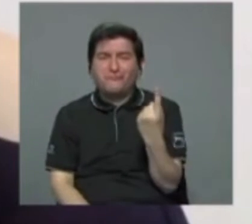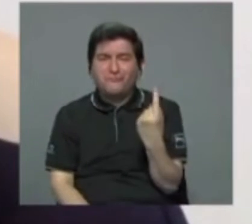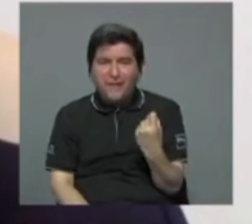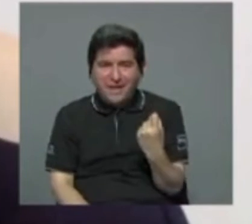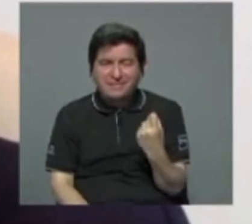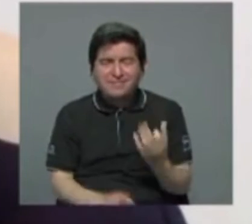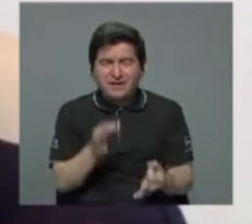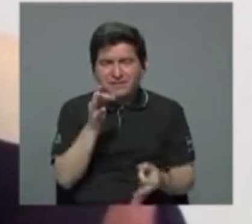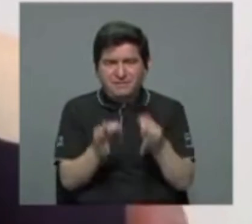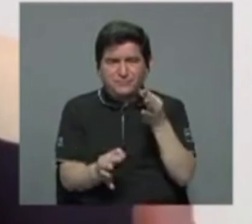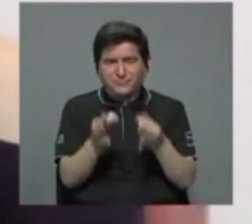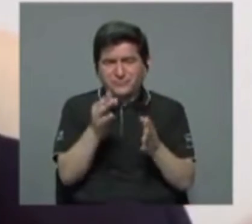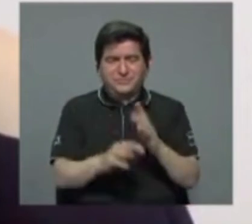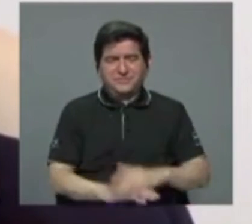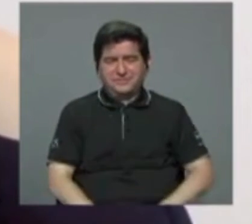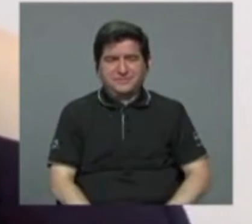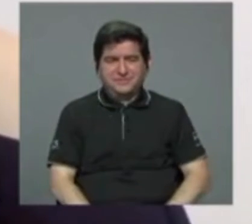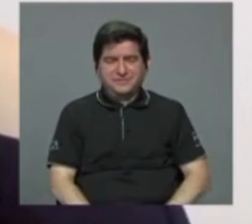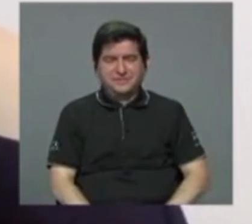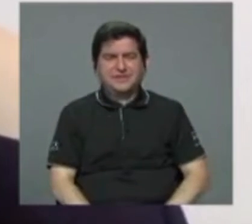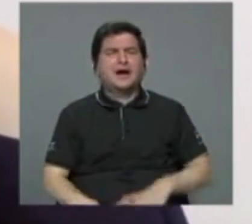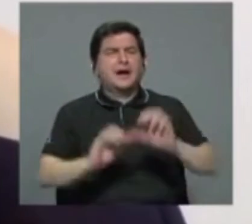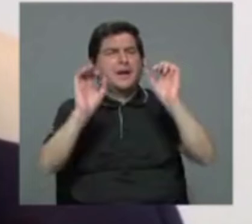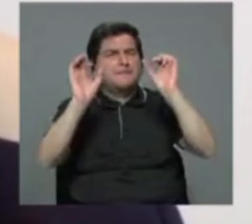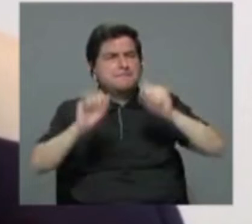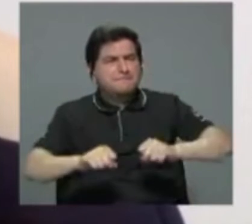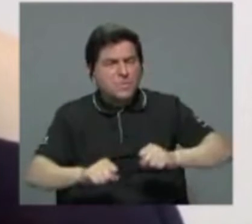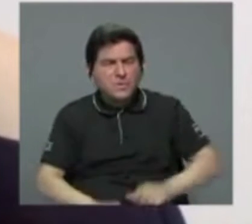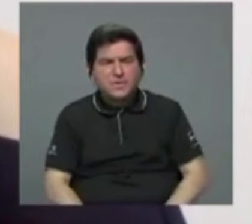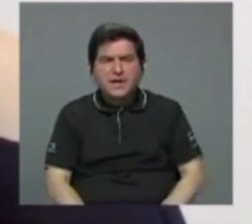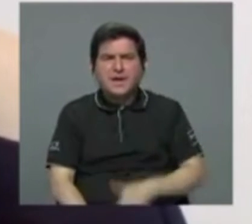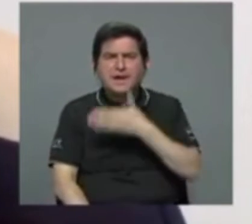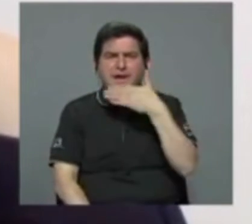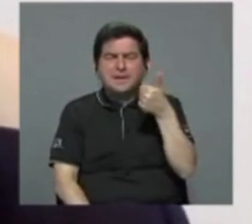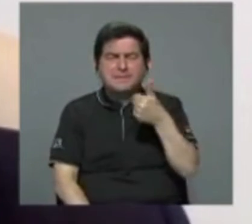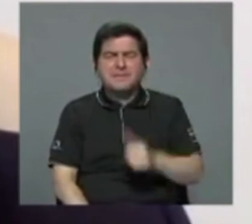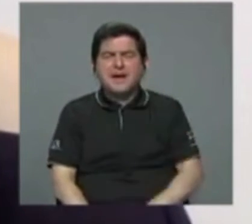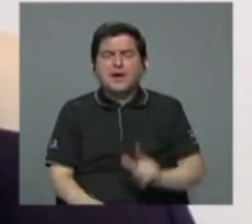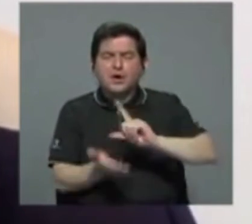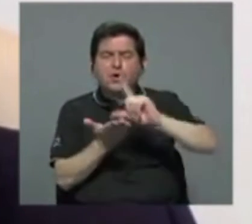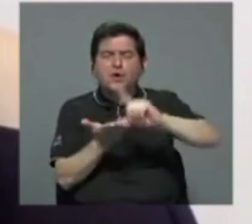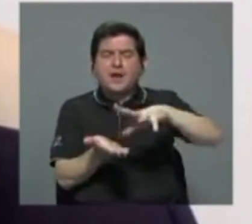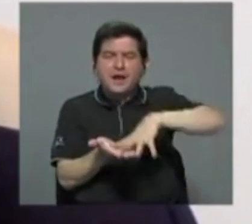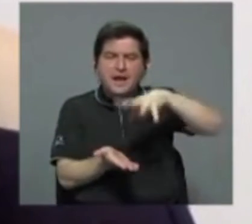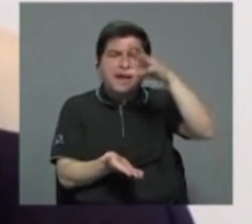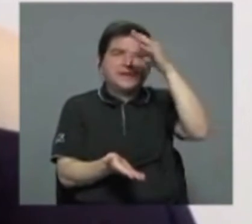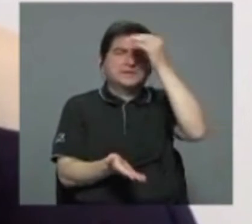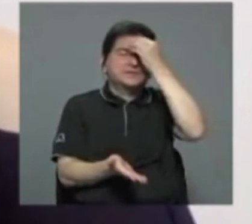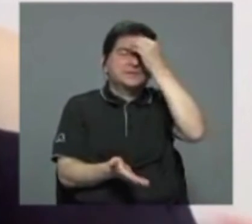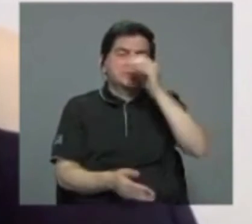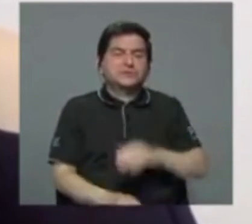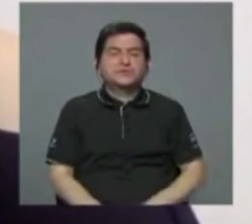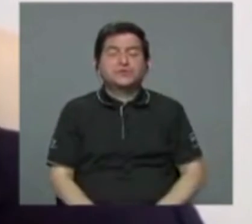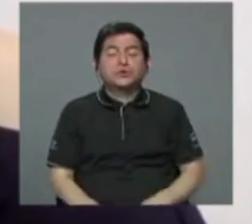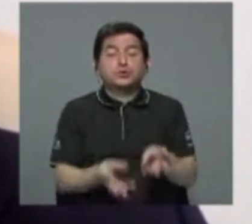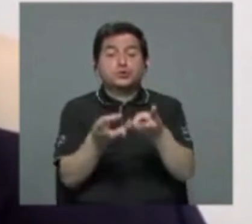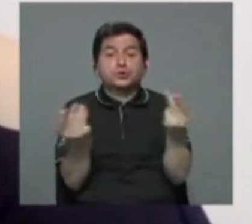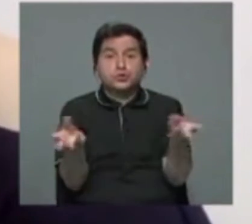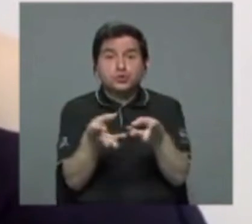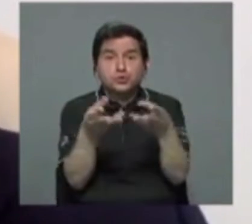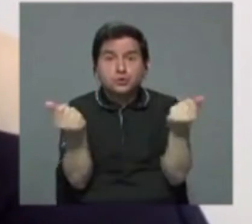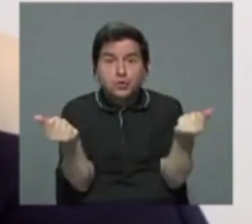de justicia, como generar las mejores lecciones aprendidas para que las soluciones